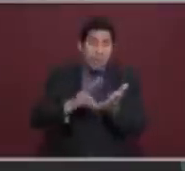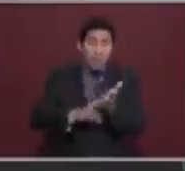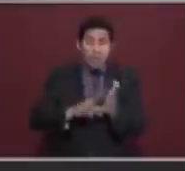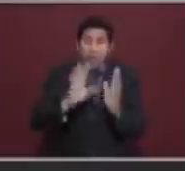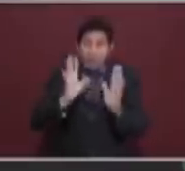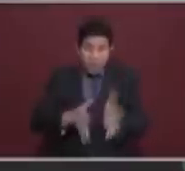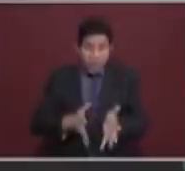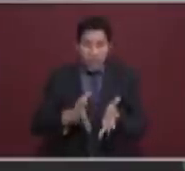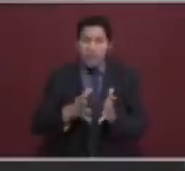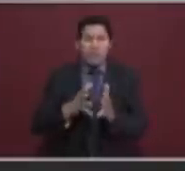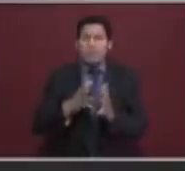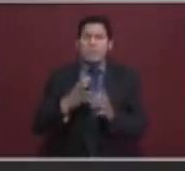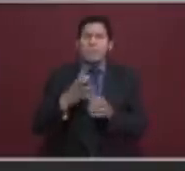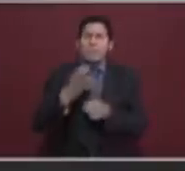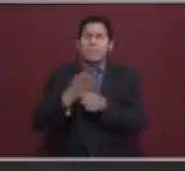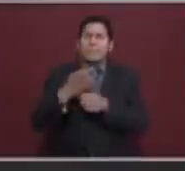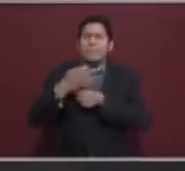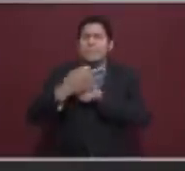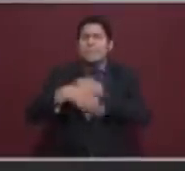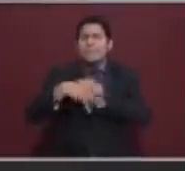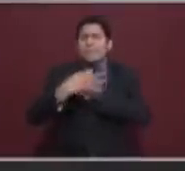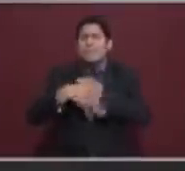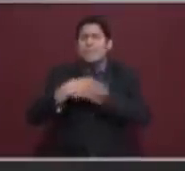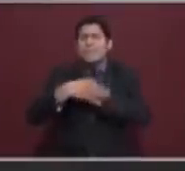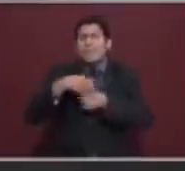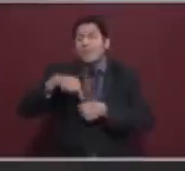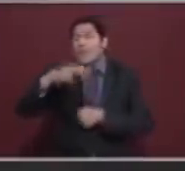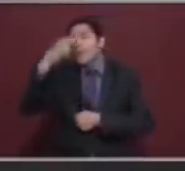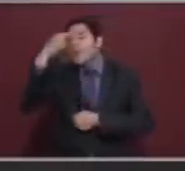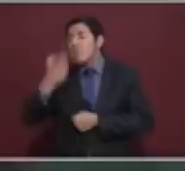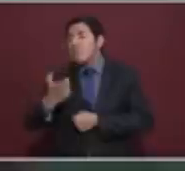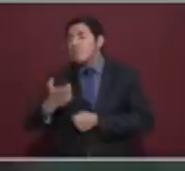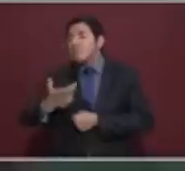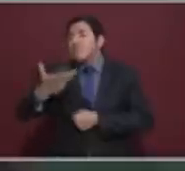más cara la gasolina y méxico que en estados pero